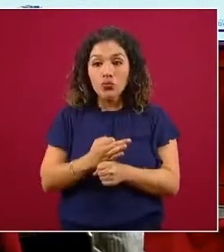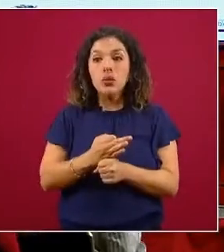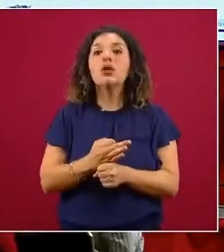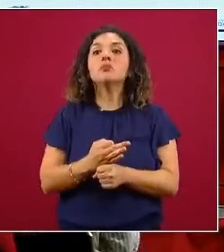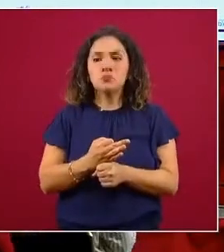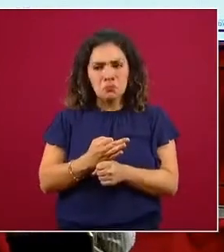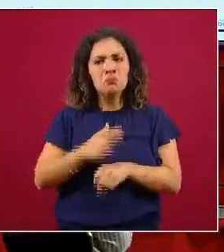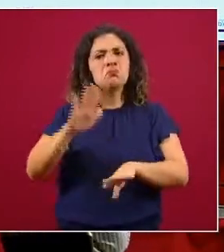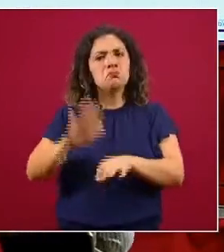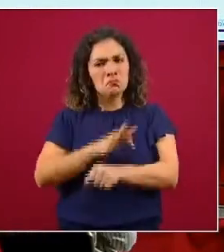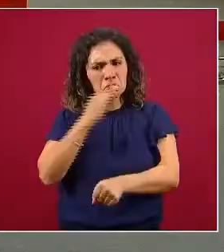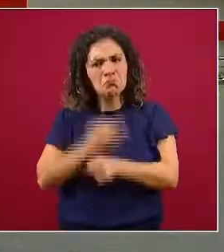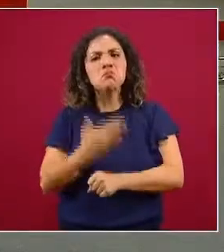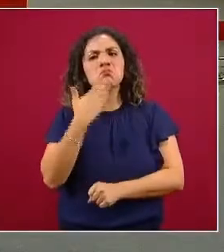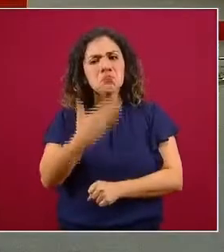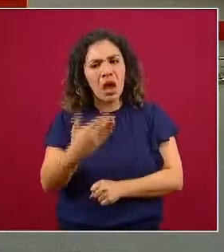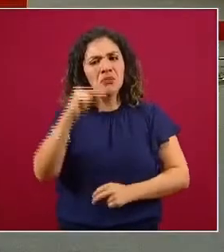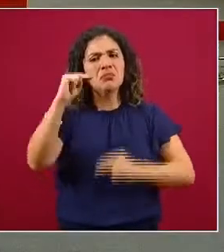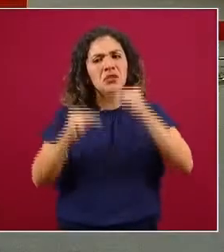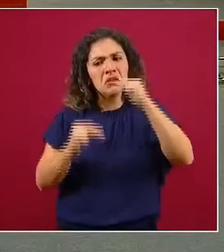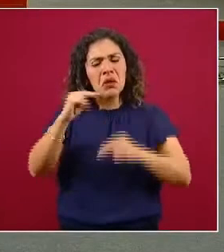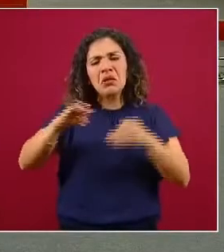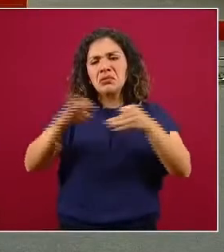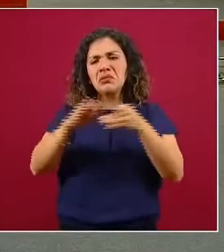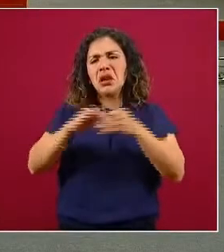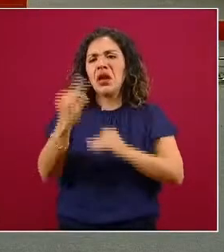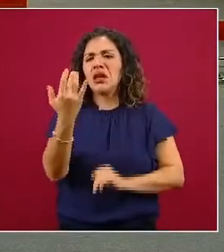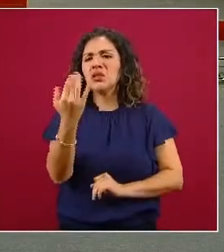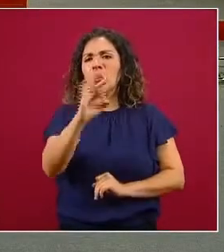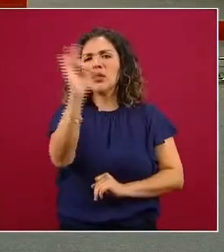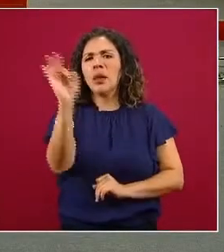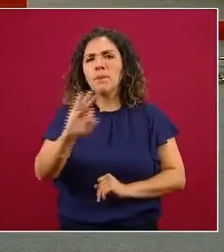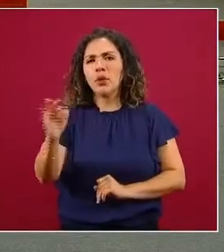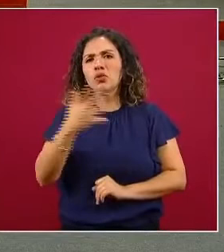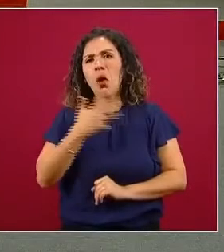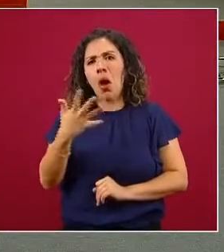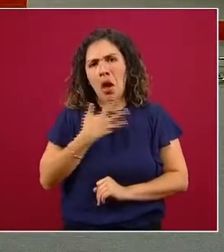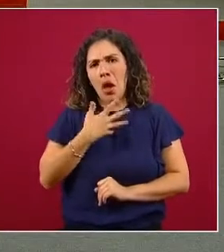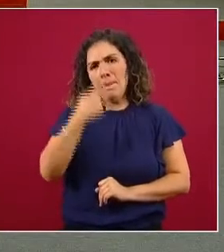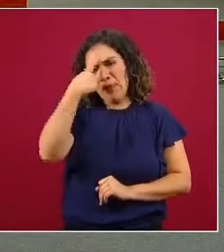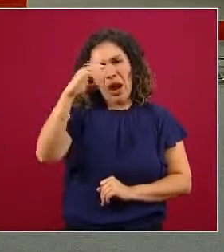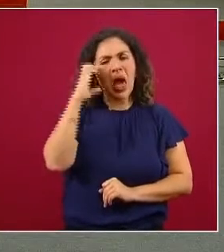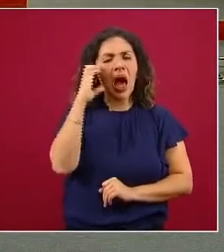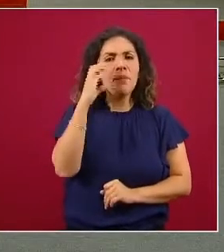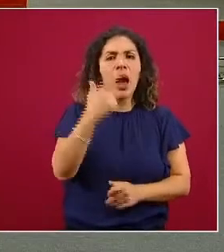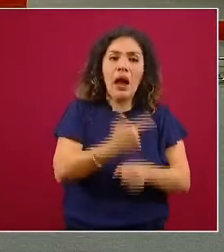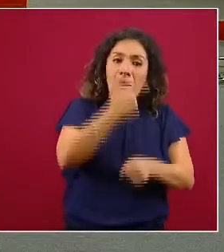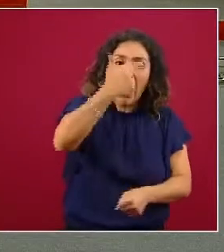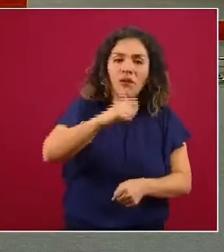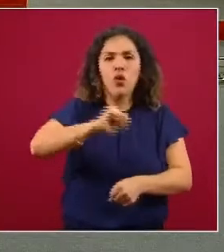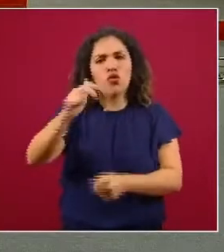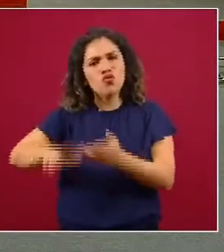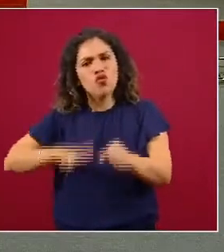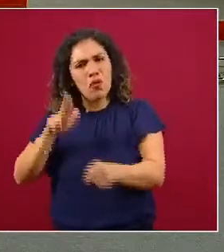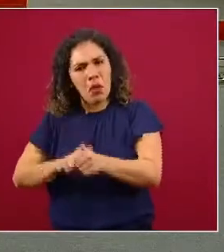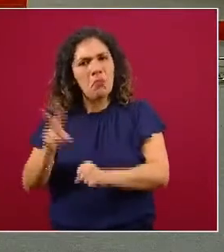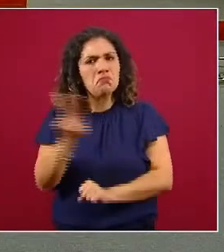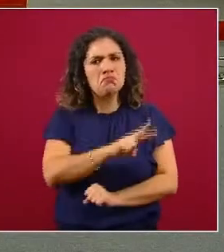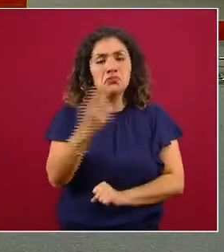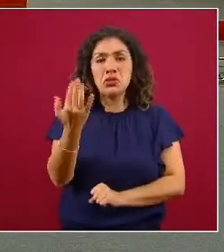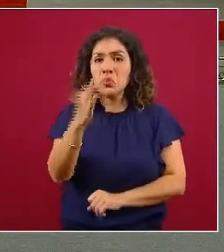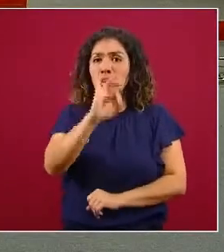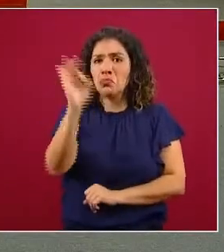un muy buen nivel, prácticamente alrededor del 50% para ambos tipos de camas, lo cual le da una